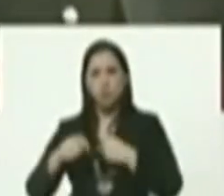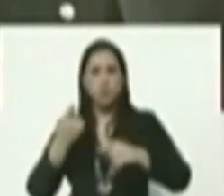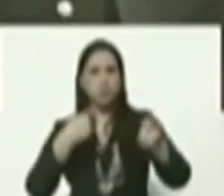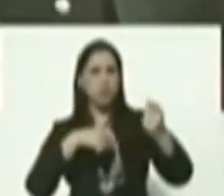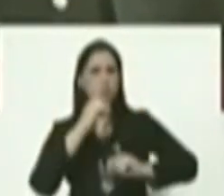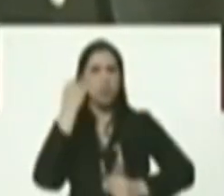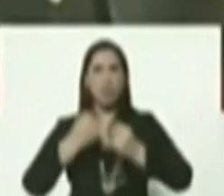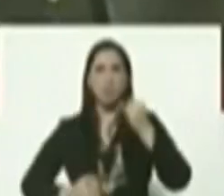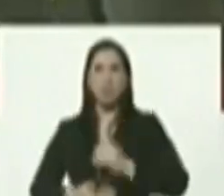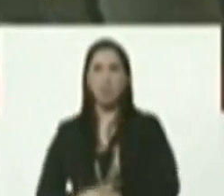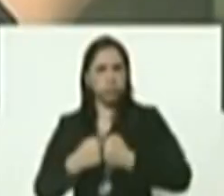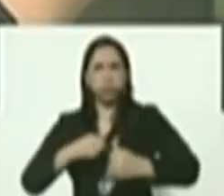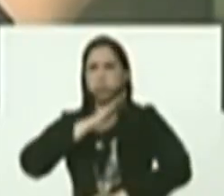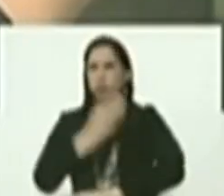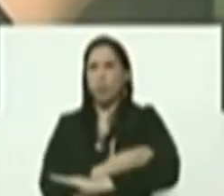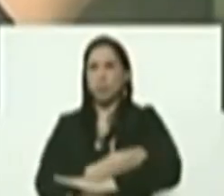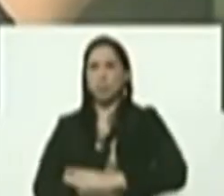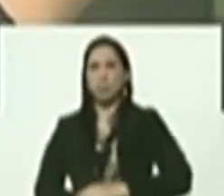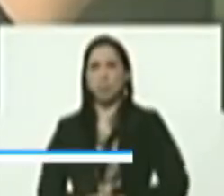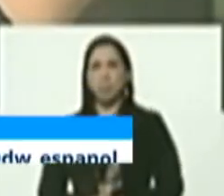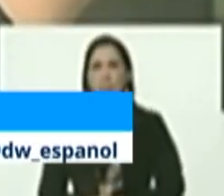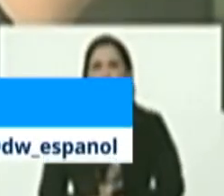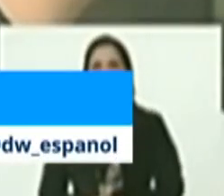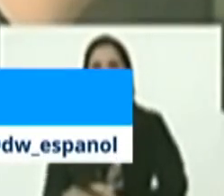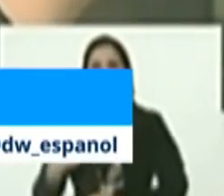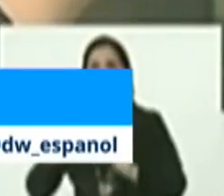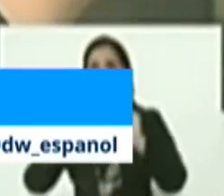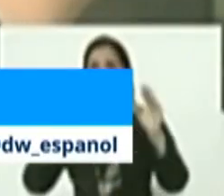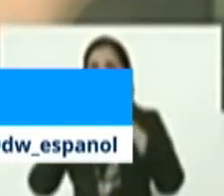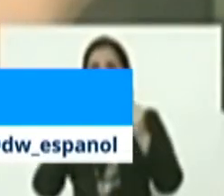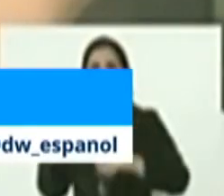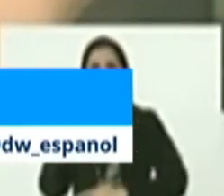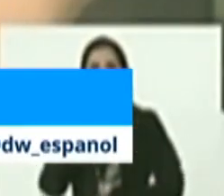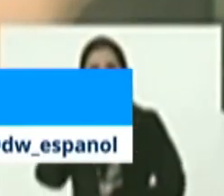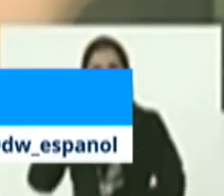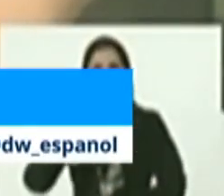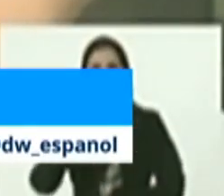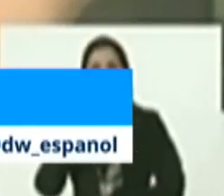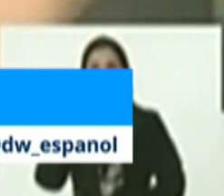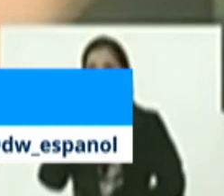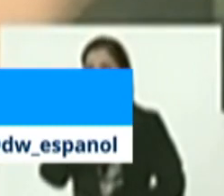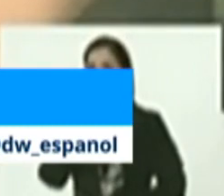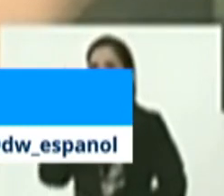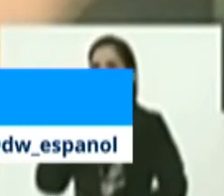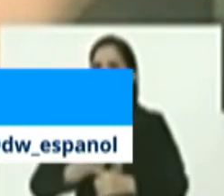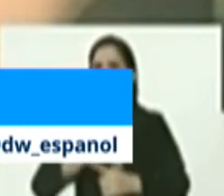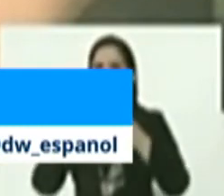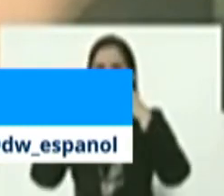el que denomina el enemigo yo le hago un llamado a todos los venezolanos y venezolanos mil ojos